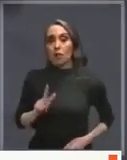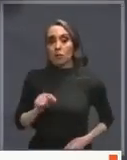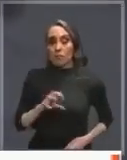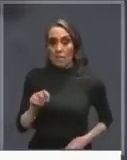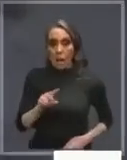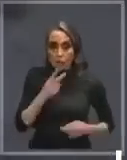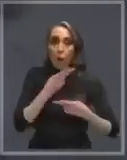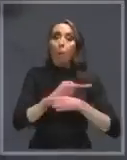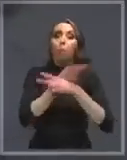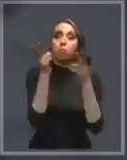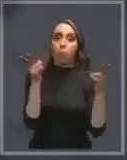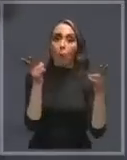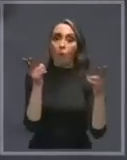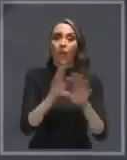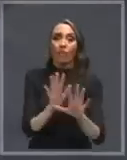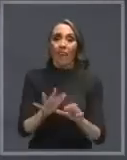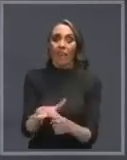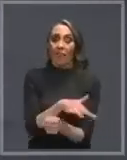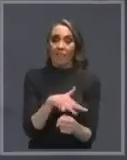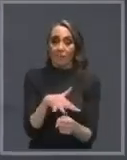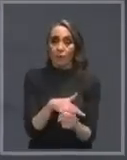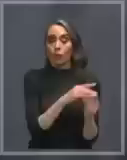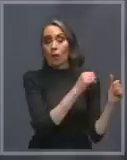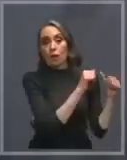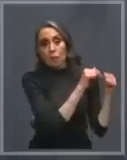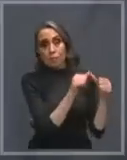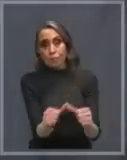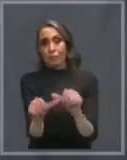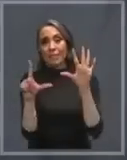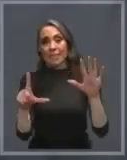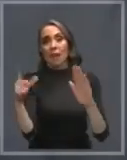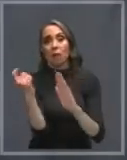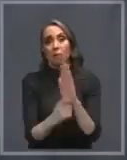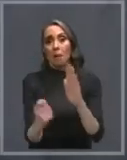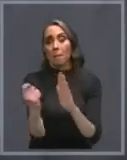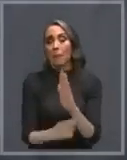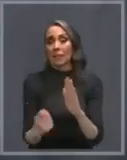hecho pública su terrible situación que ya lleva 7 meses,